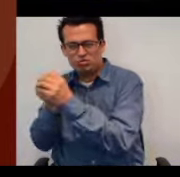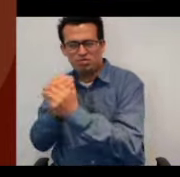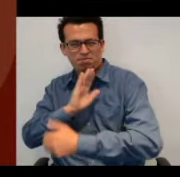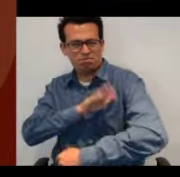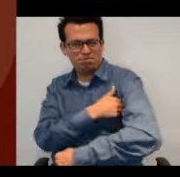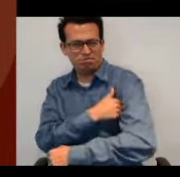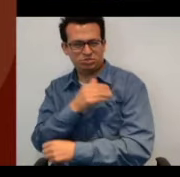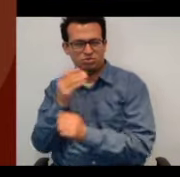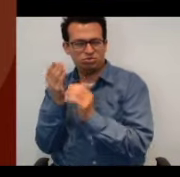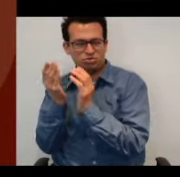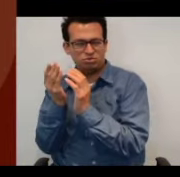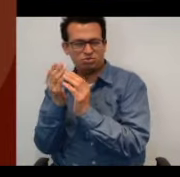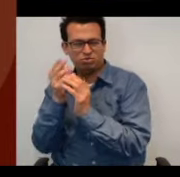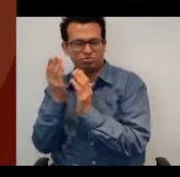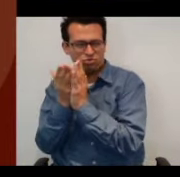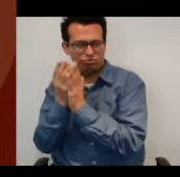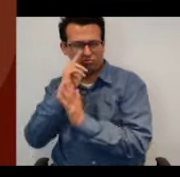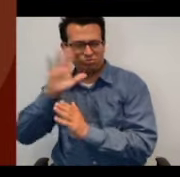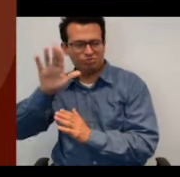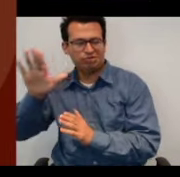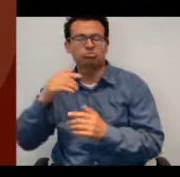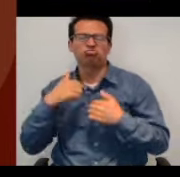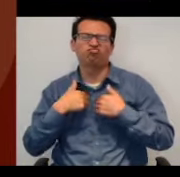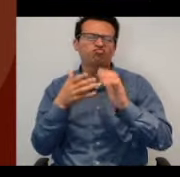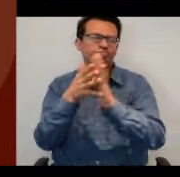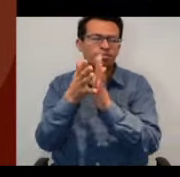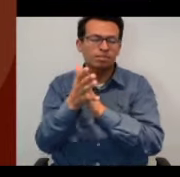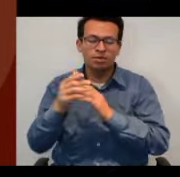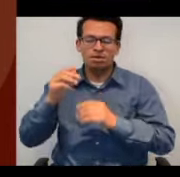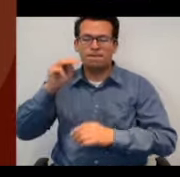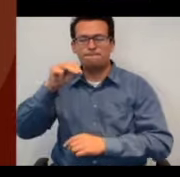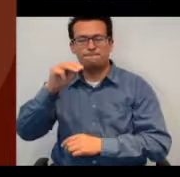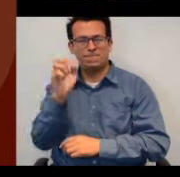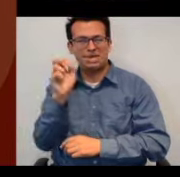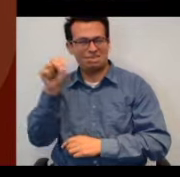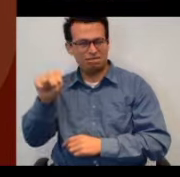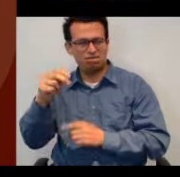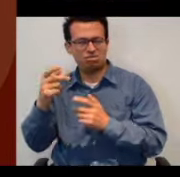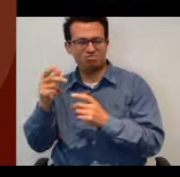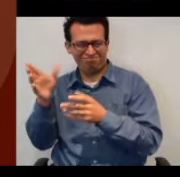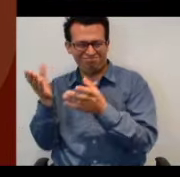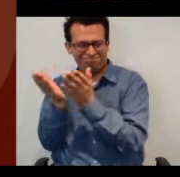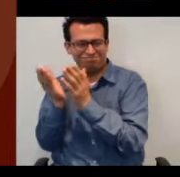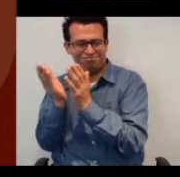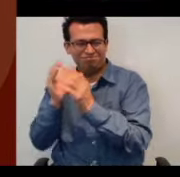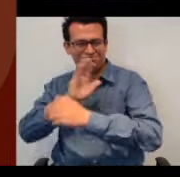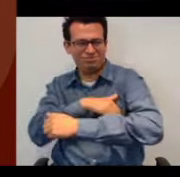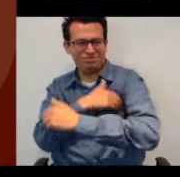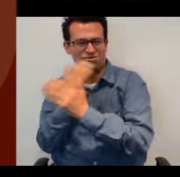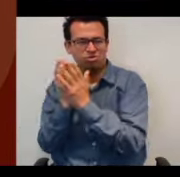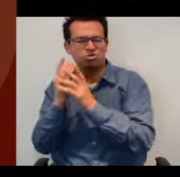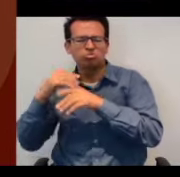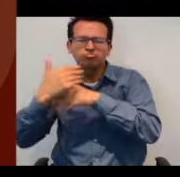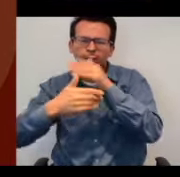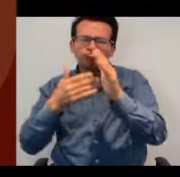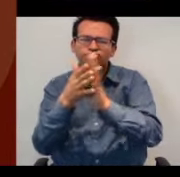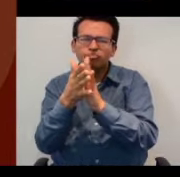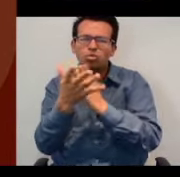esta presentación de los avances que ha venido haciendo el Ministerio sobre este tema y cómo se ha podido aplicar en términos de política